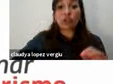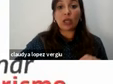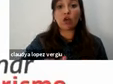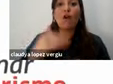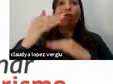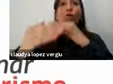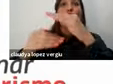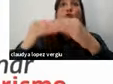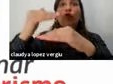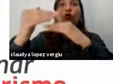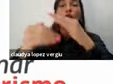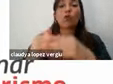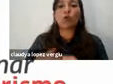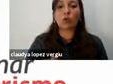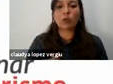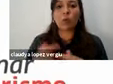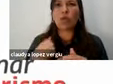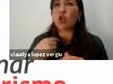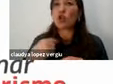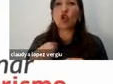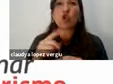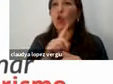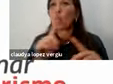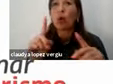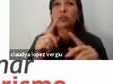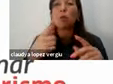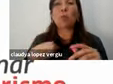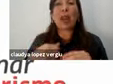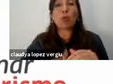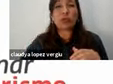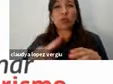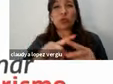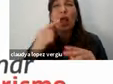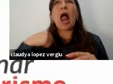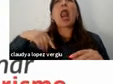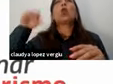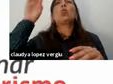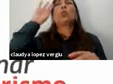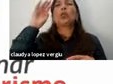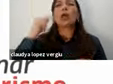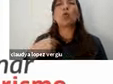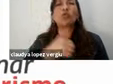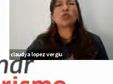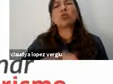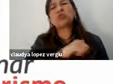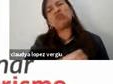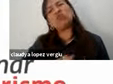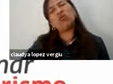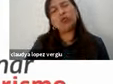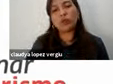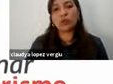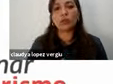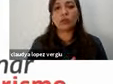porque cualquier momento que nosotros no dejamos algo para los hijos, algún día los hijos pueden sufrir. Entonces, es